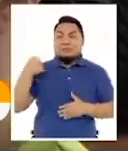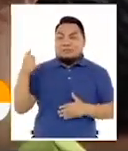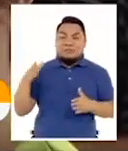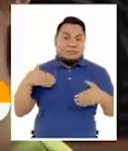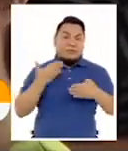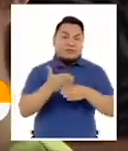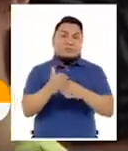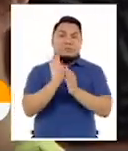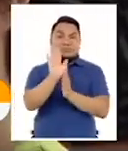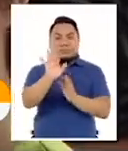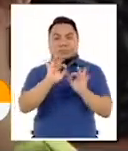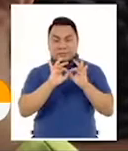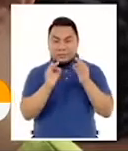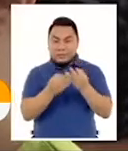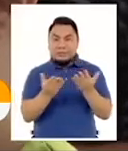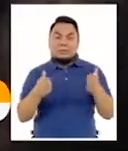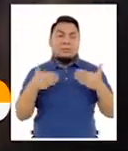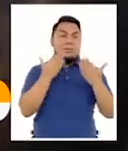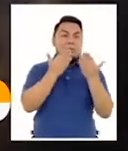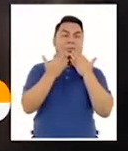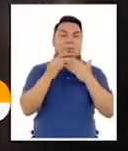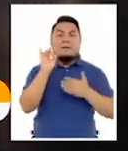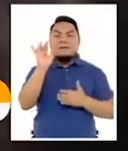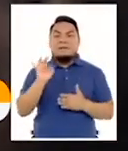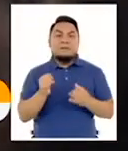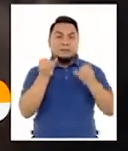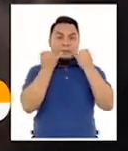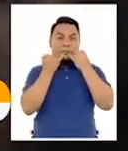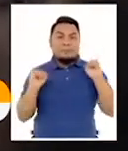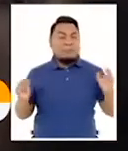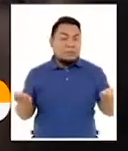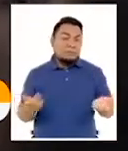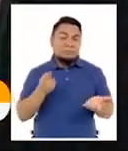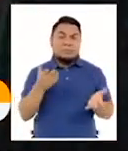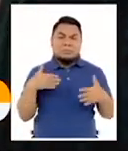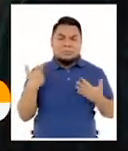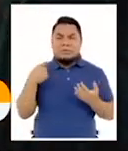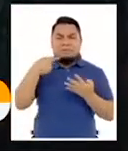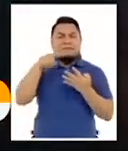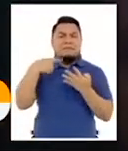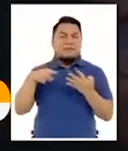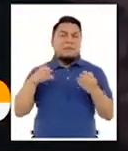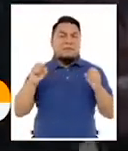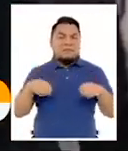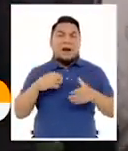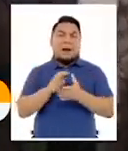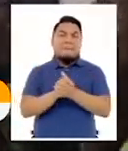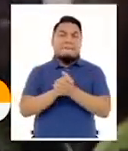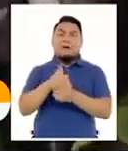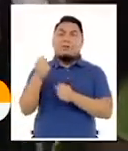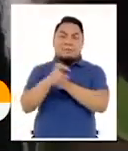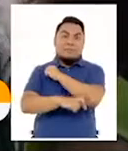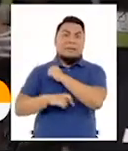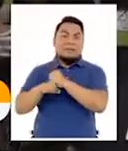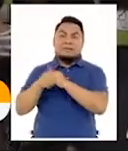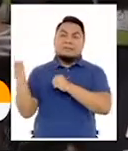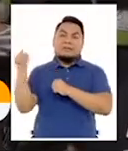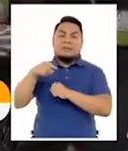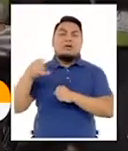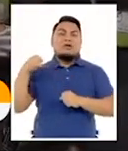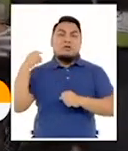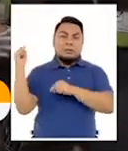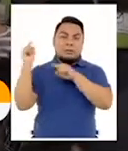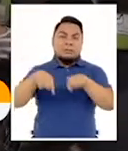extraordinarios que pueden compartir con su familia, pueden hablar en otro idioma, tienen una serie de posibilidades de hacer amigos de fuera. Son chicos que